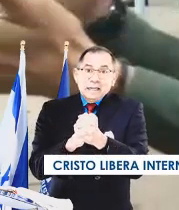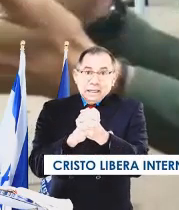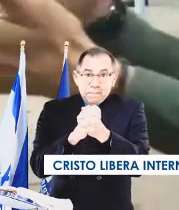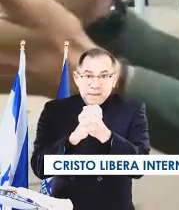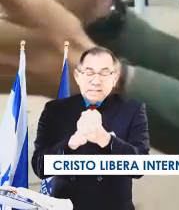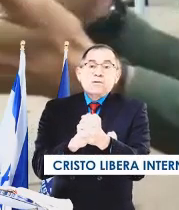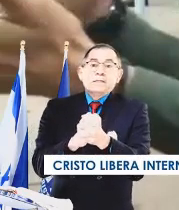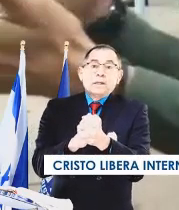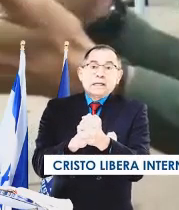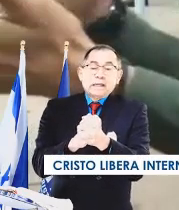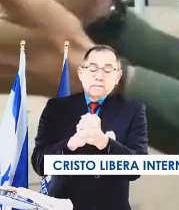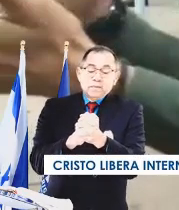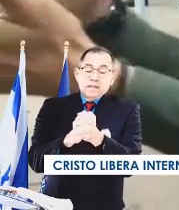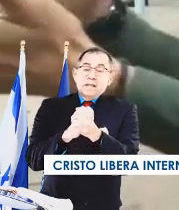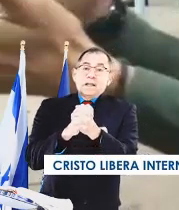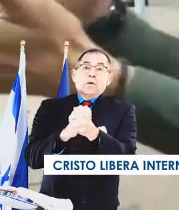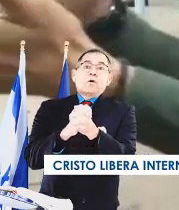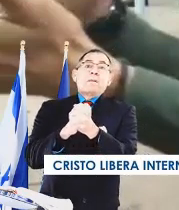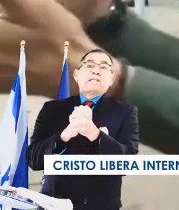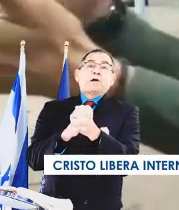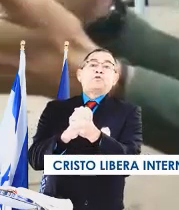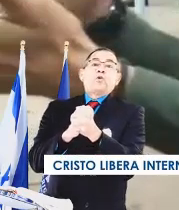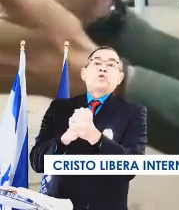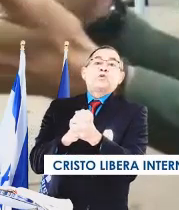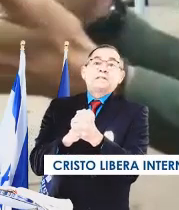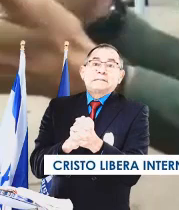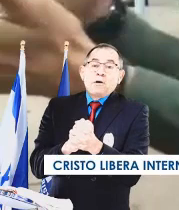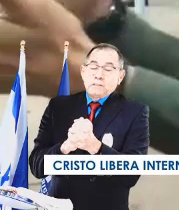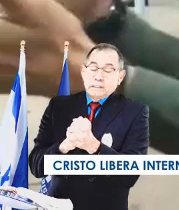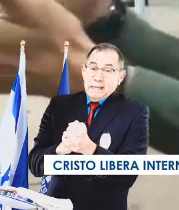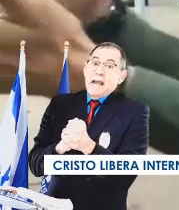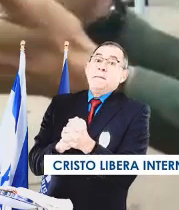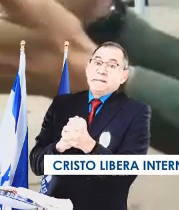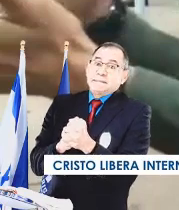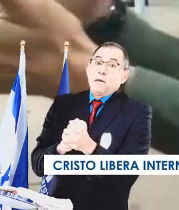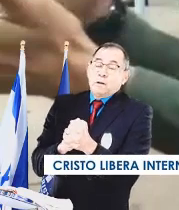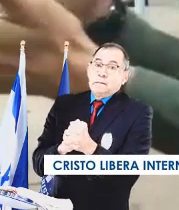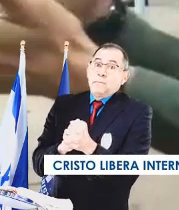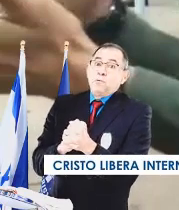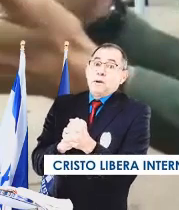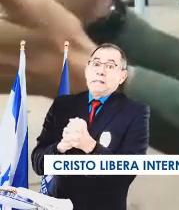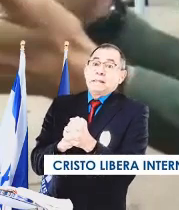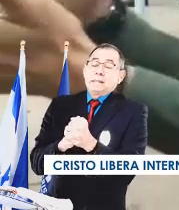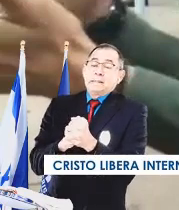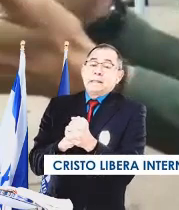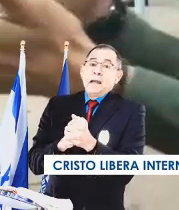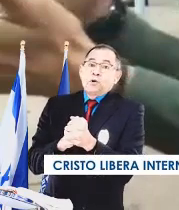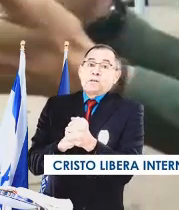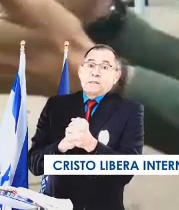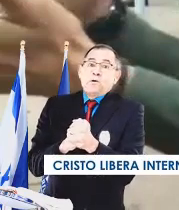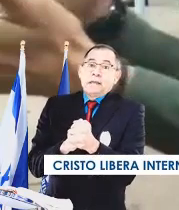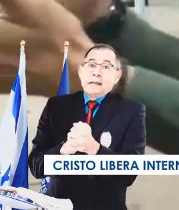iglesia empiezan a su ategui luego va a empezar con los otros estados que ya han empezado